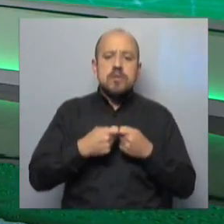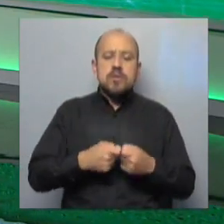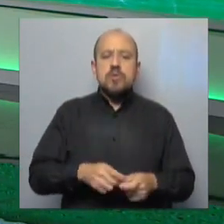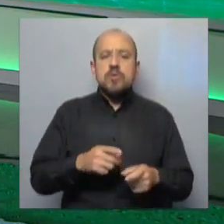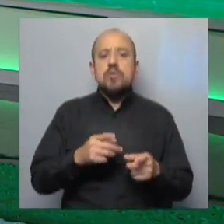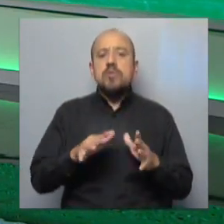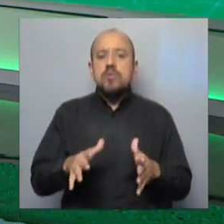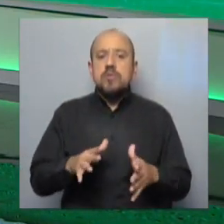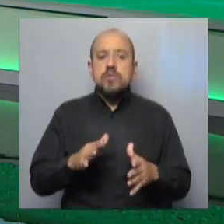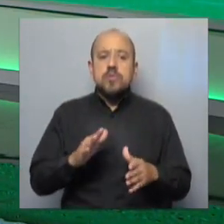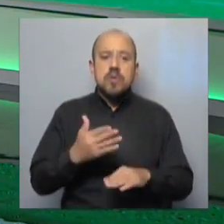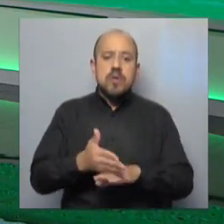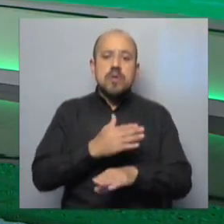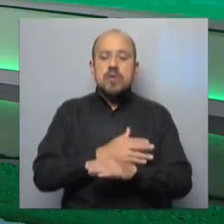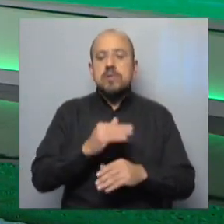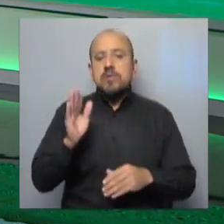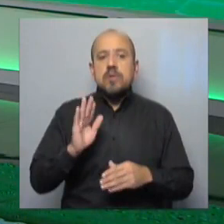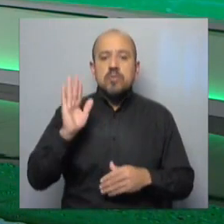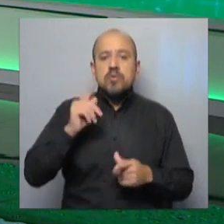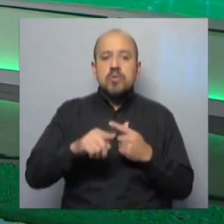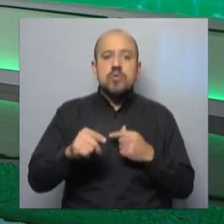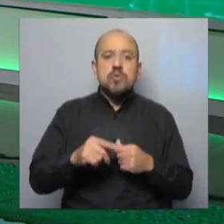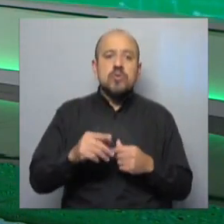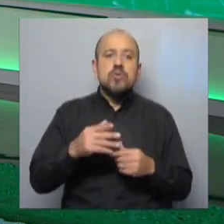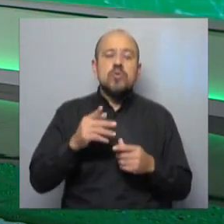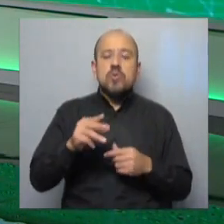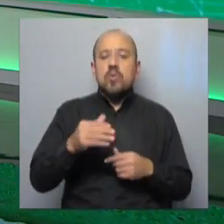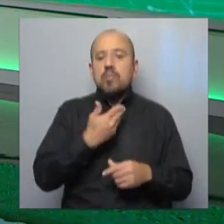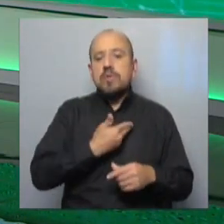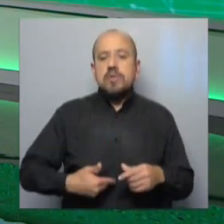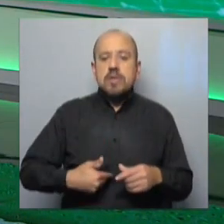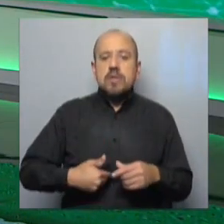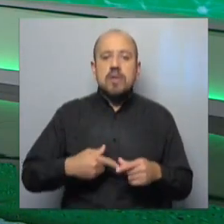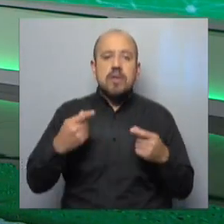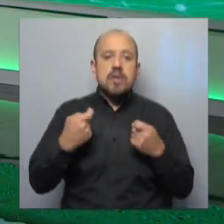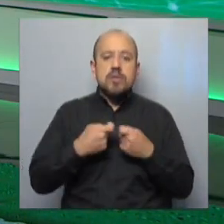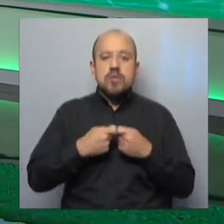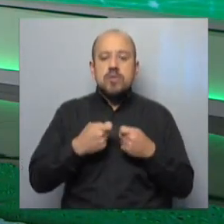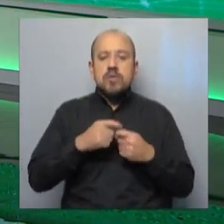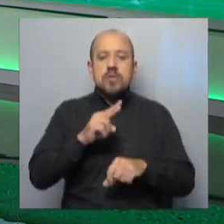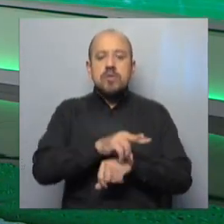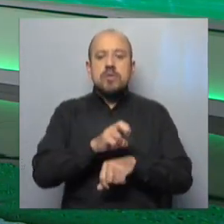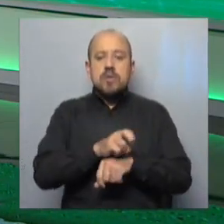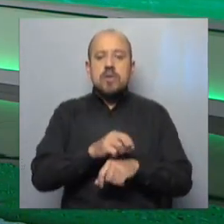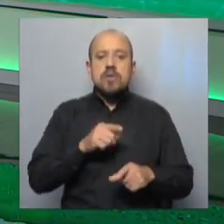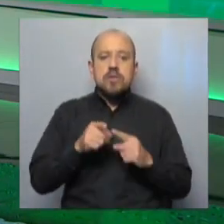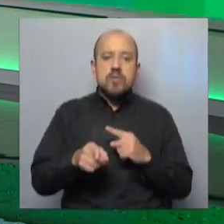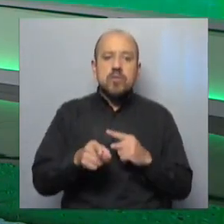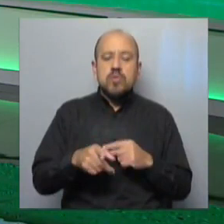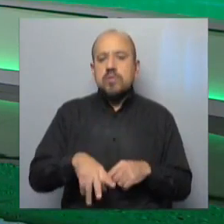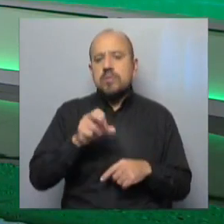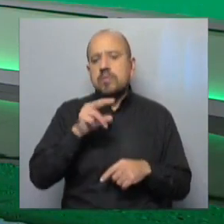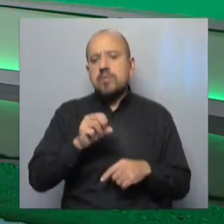votada la decisión tuvo el apoyo por ejemplo presidente de la gremial una de quienes criticaron justamente